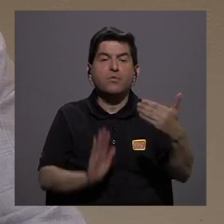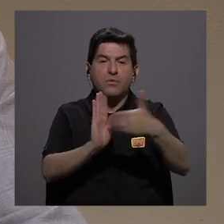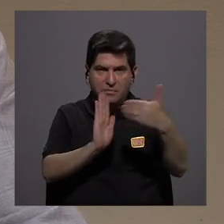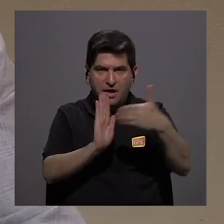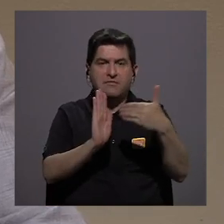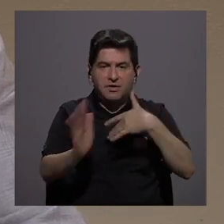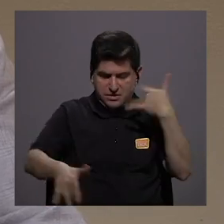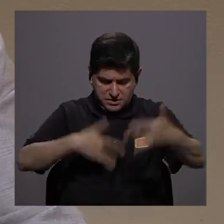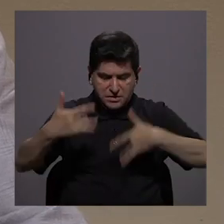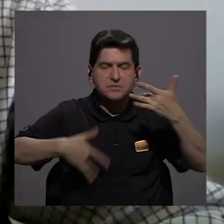resintiendo inclusive?